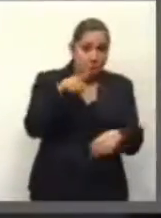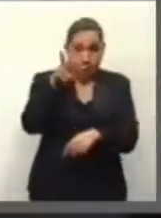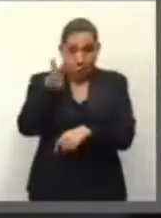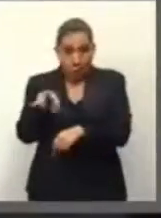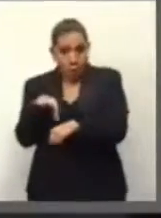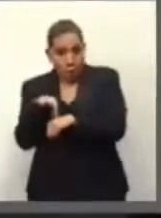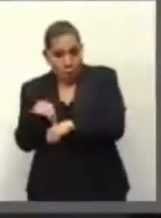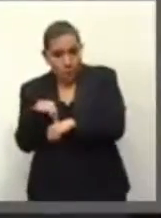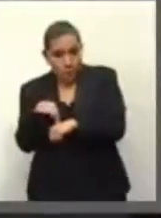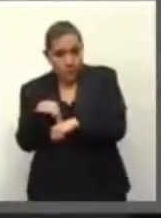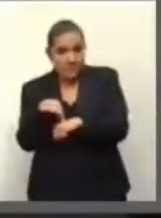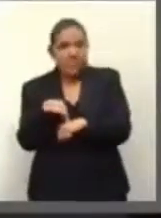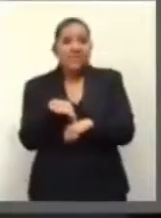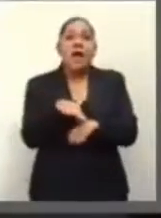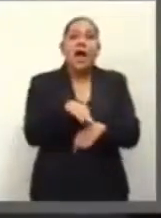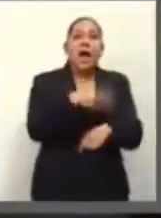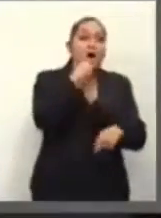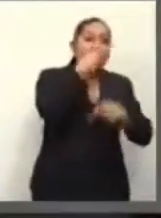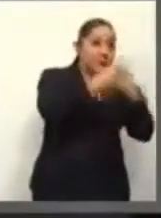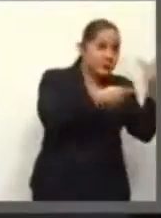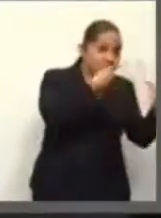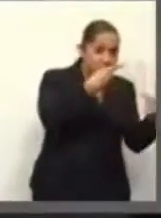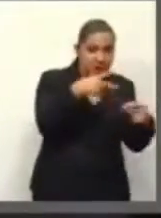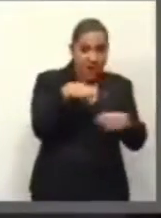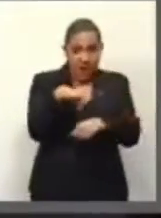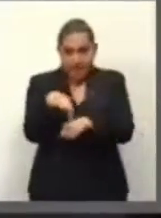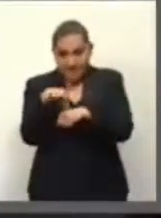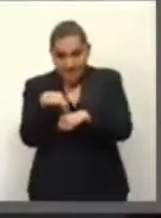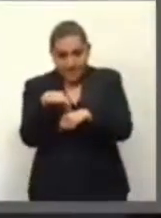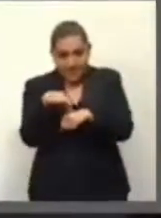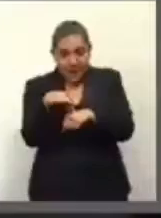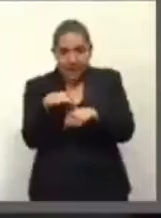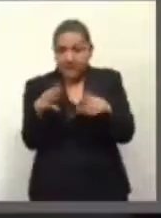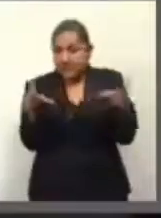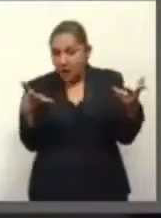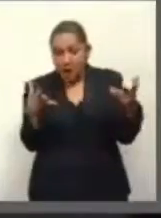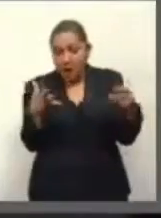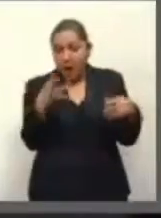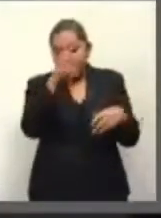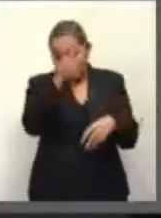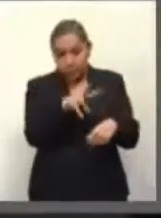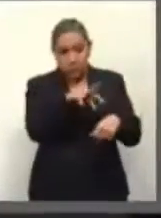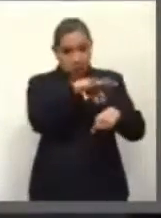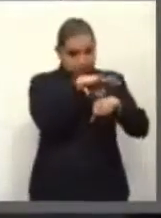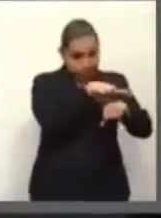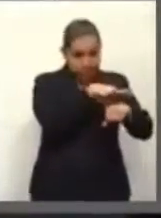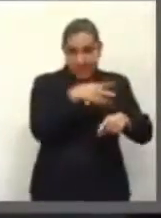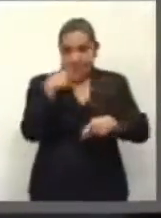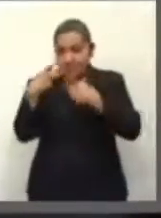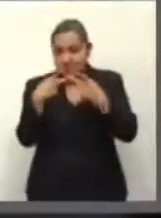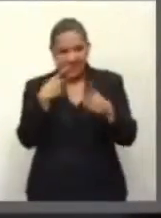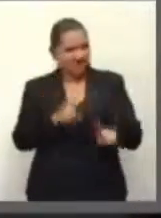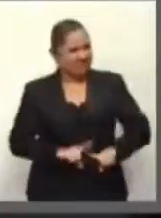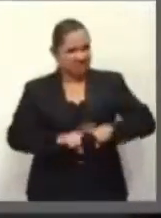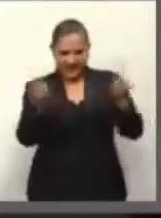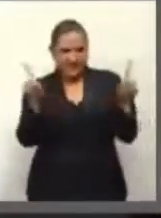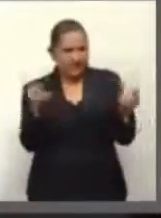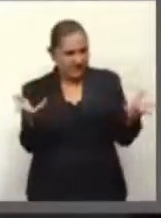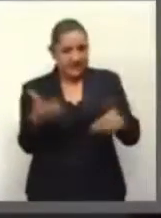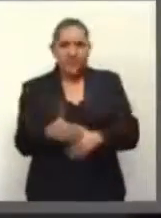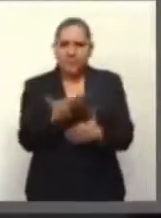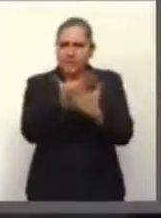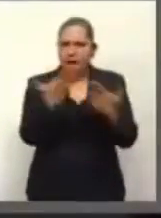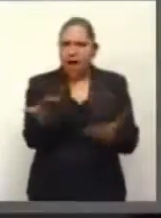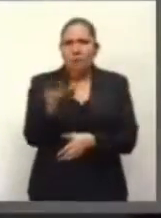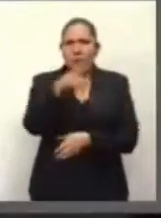Del dicho al hecho hay un gran trecho. En realidad, hoy solo sabemos de necesidades y carencias.